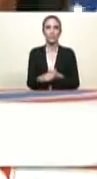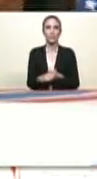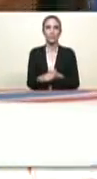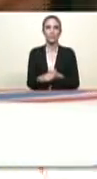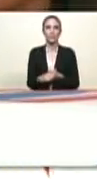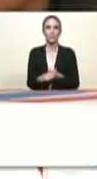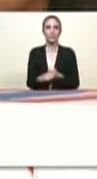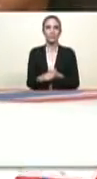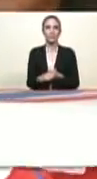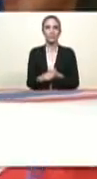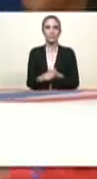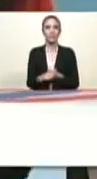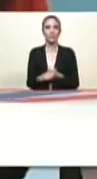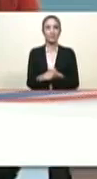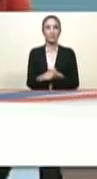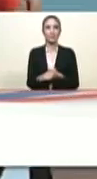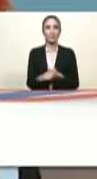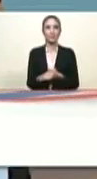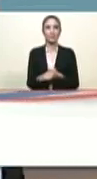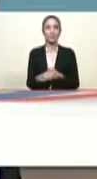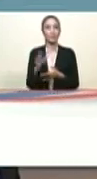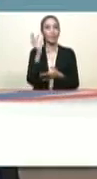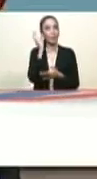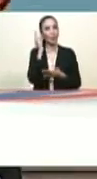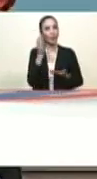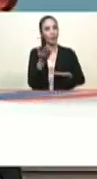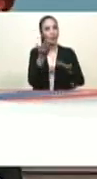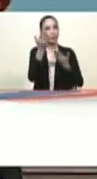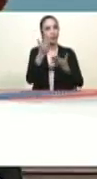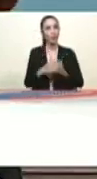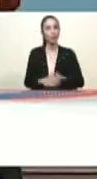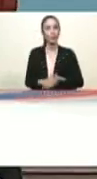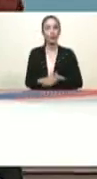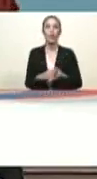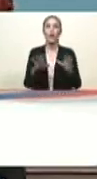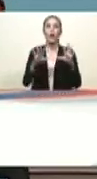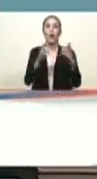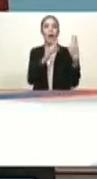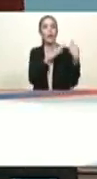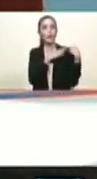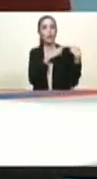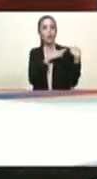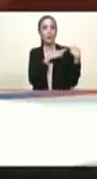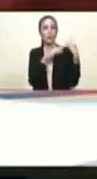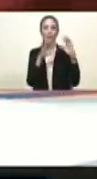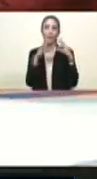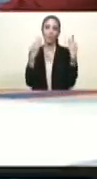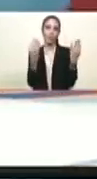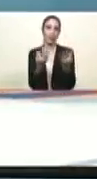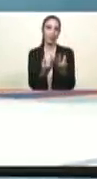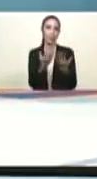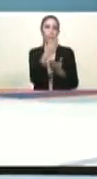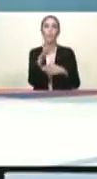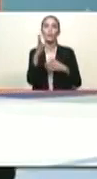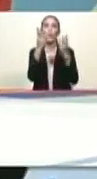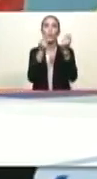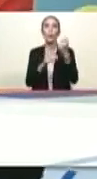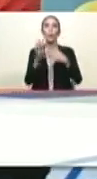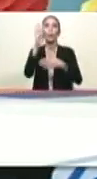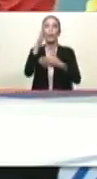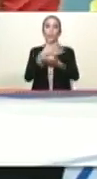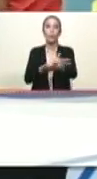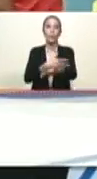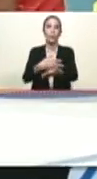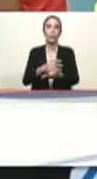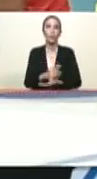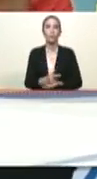Yenmi es la mujer jefa de hogar del Hogar de la Patria 4 millones. Ya te voy a dar un abrazo.